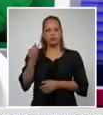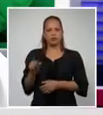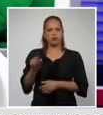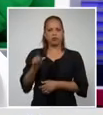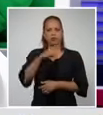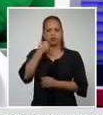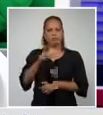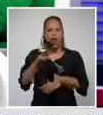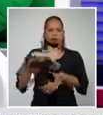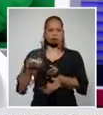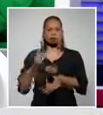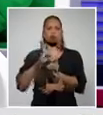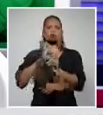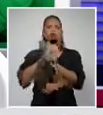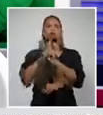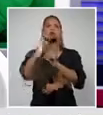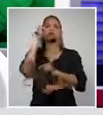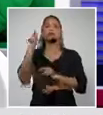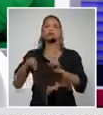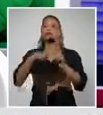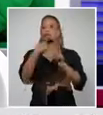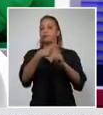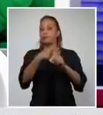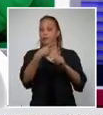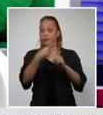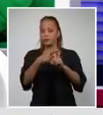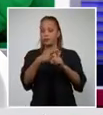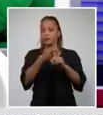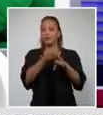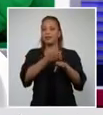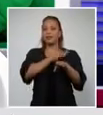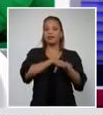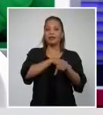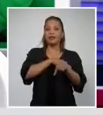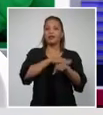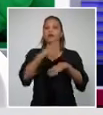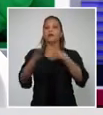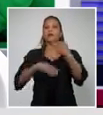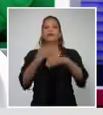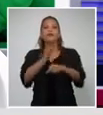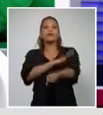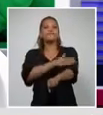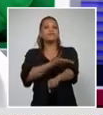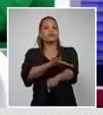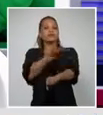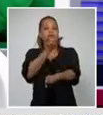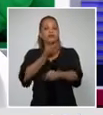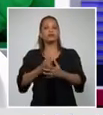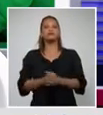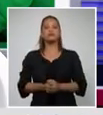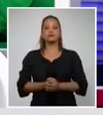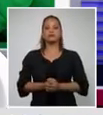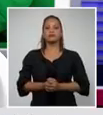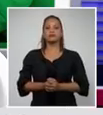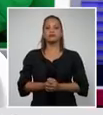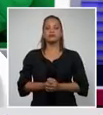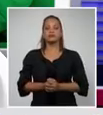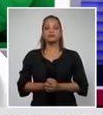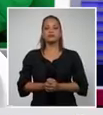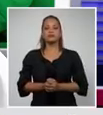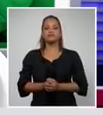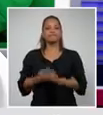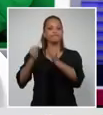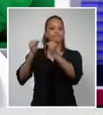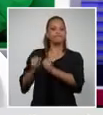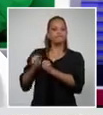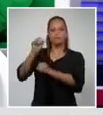contacto de un caso positivo con antecedentes de hipertensión arterial, tuvo una estadía hospitalaria